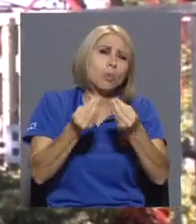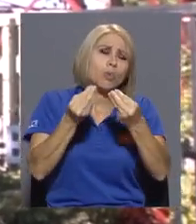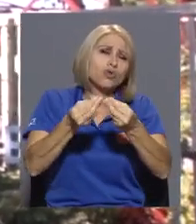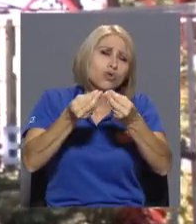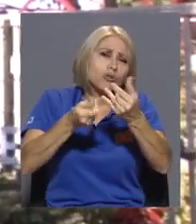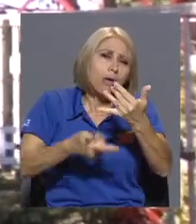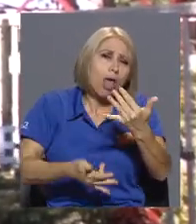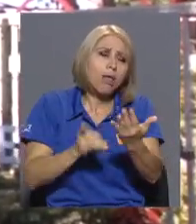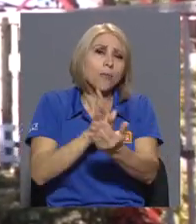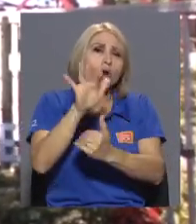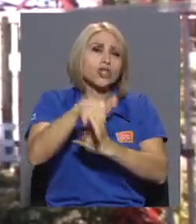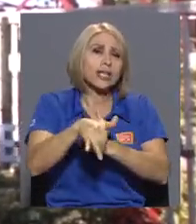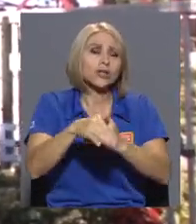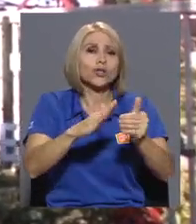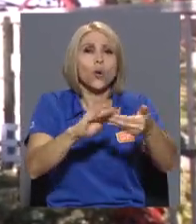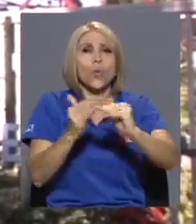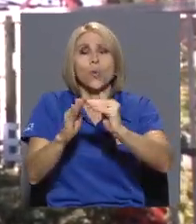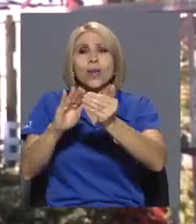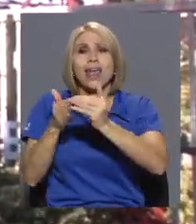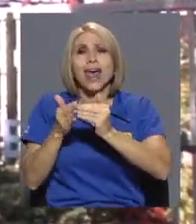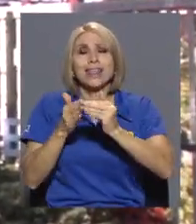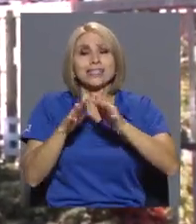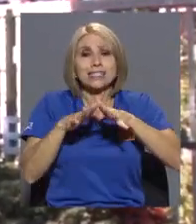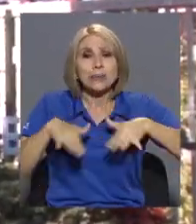en las comunidades tanto urbanas como rurales